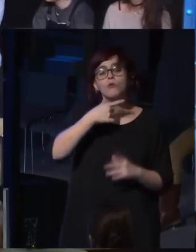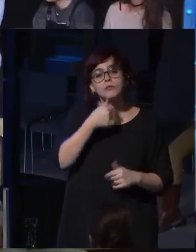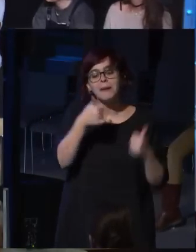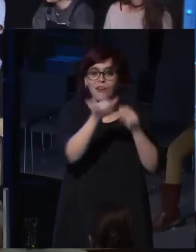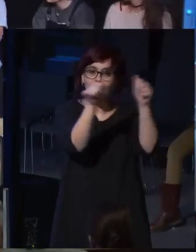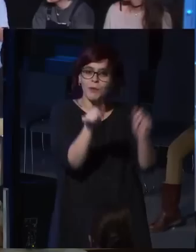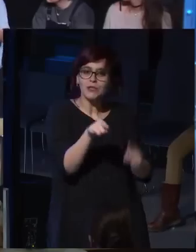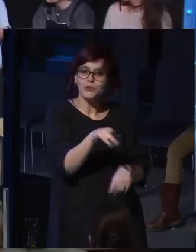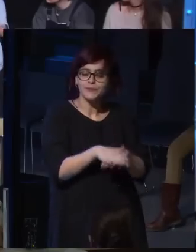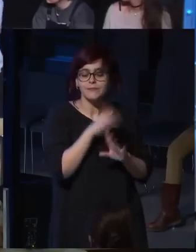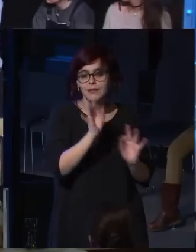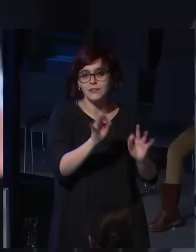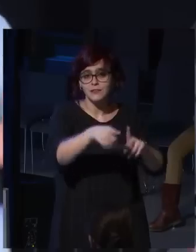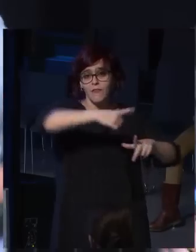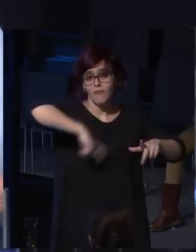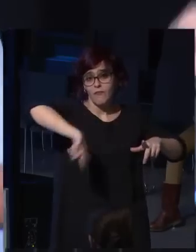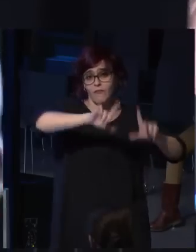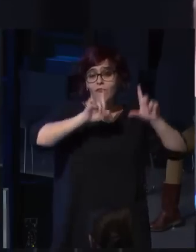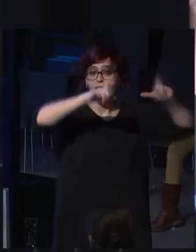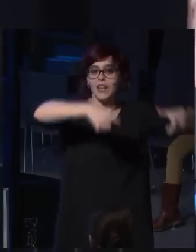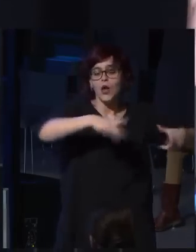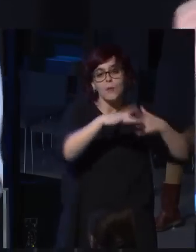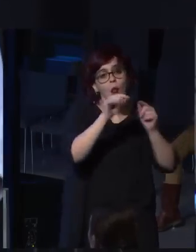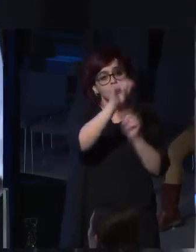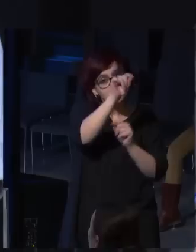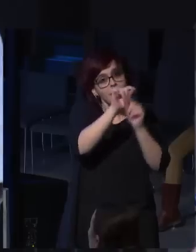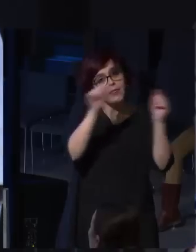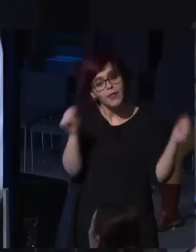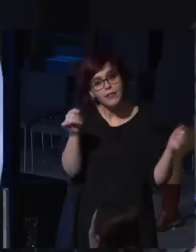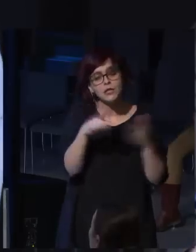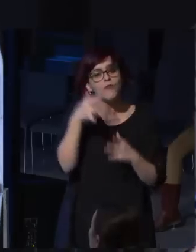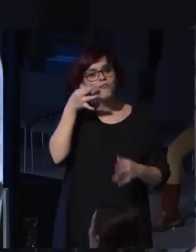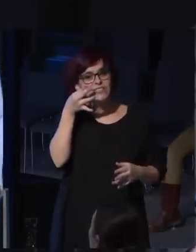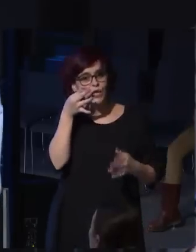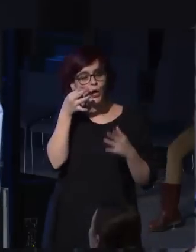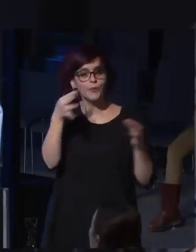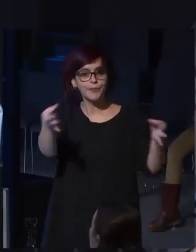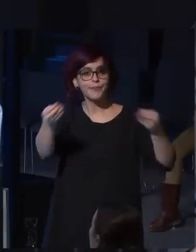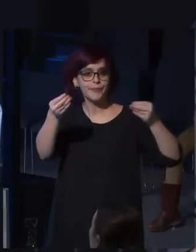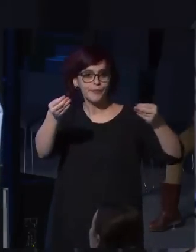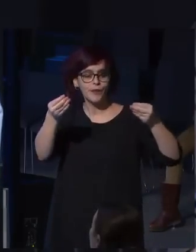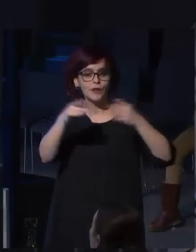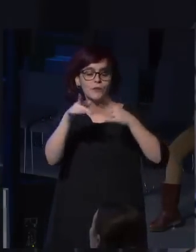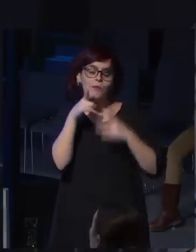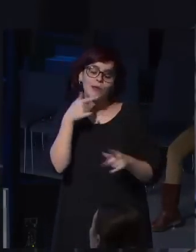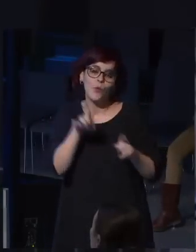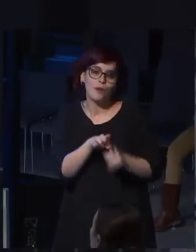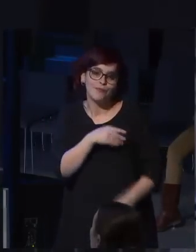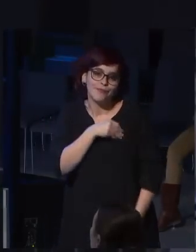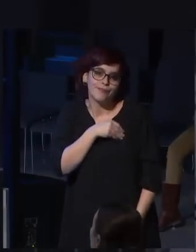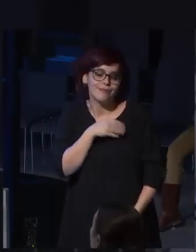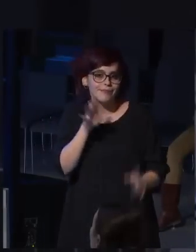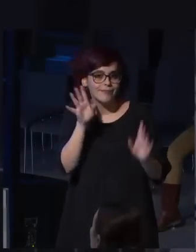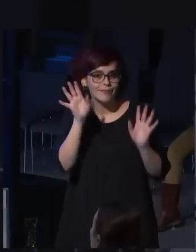vinilo, fíjate, yo creo por el tamaño y por lo físico, de un aspecto romántico, más